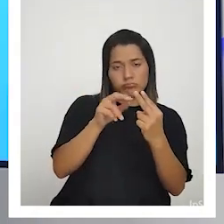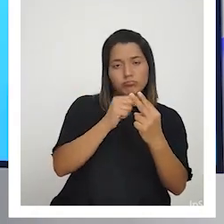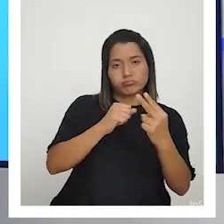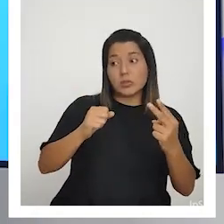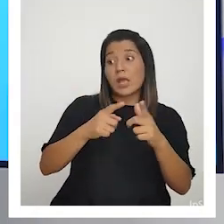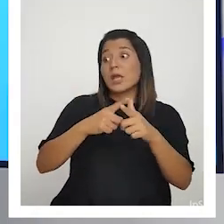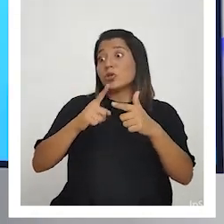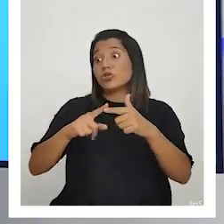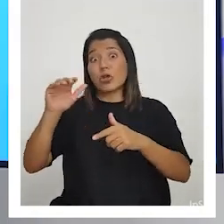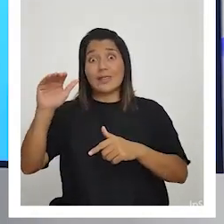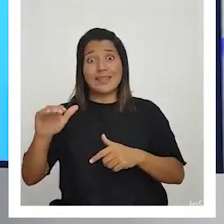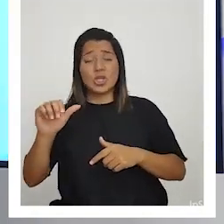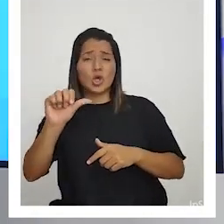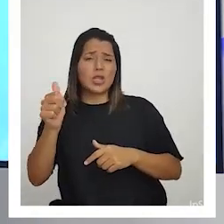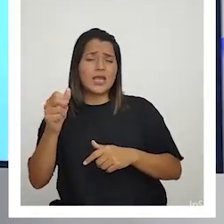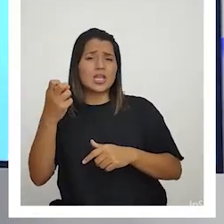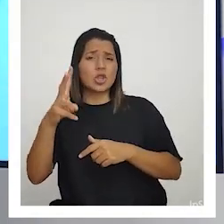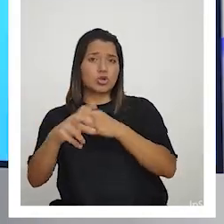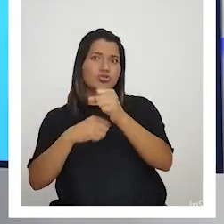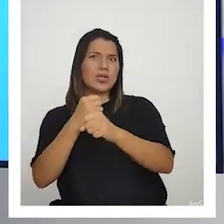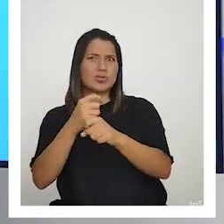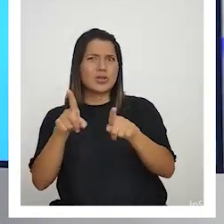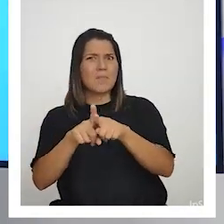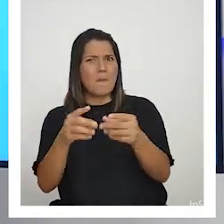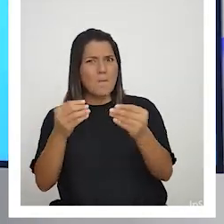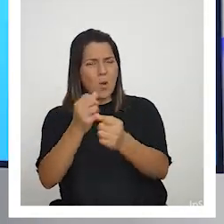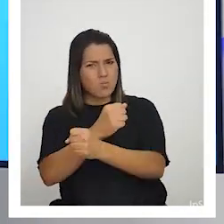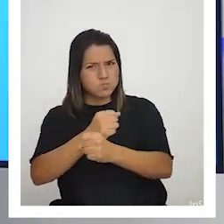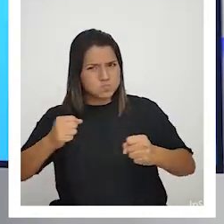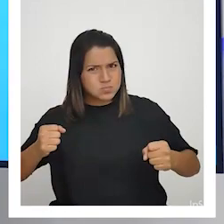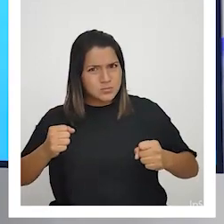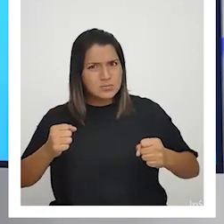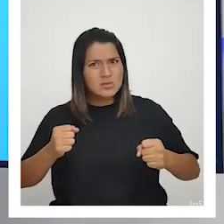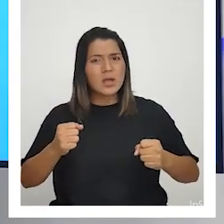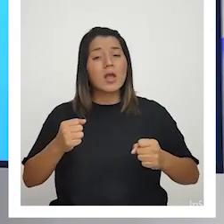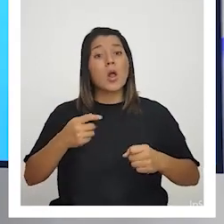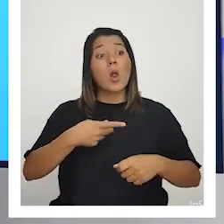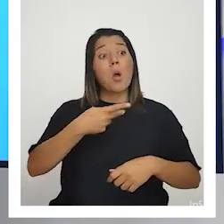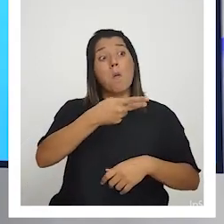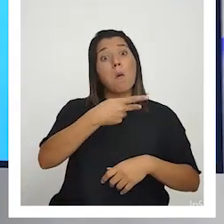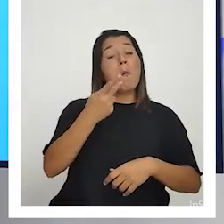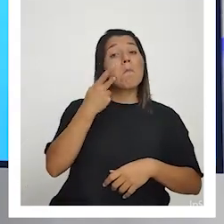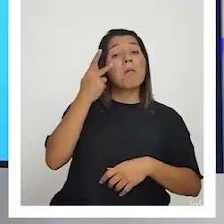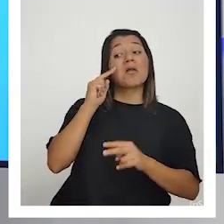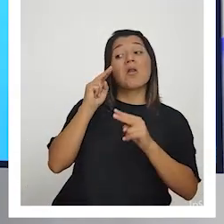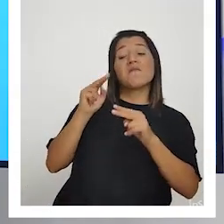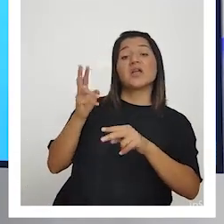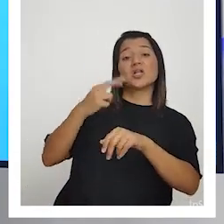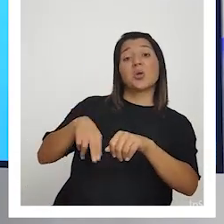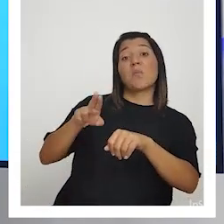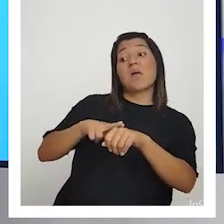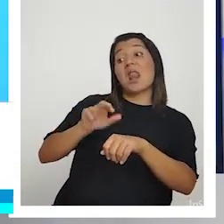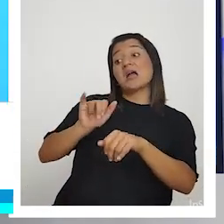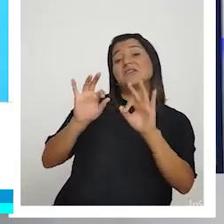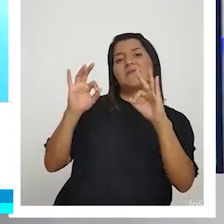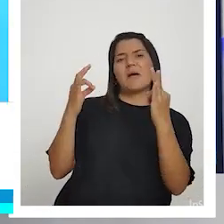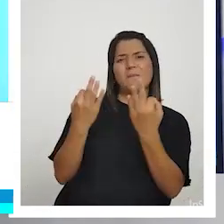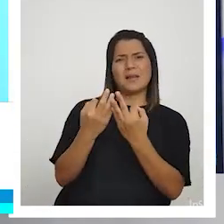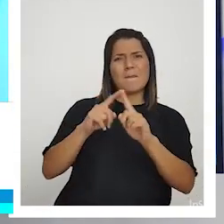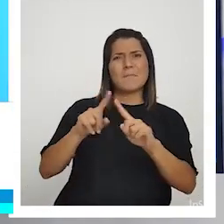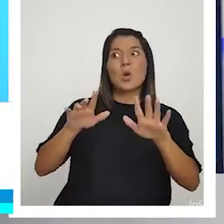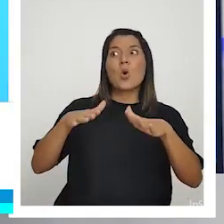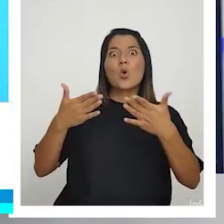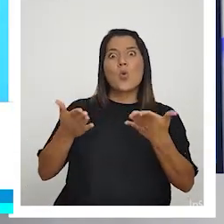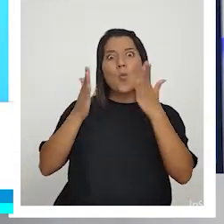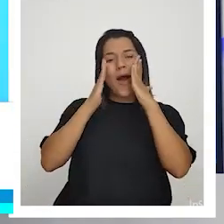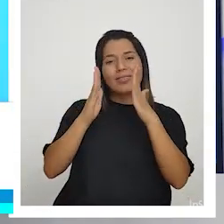muy obesos, muy gorditos. Lo ven con normalidad porque, bueno, es genética de la familia, pero ¿cómo tratar esos casos? Porque ahí debe tratarse